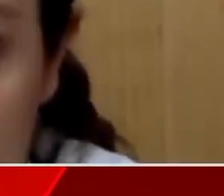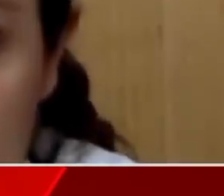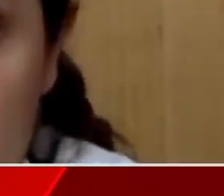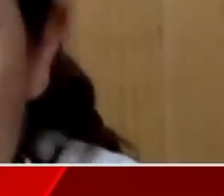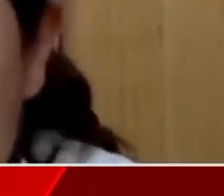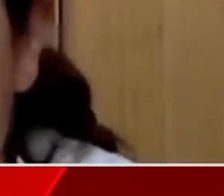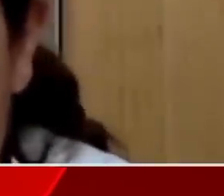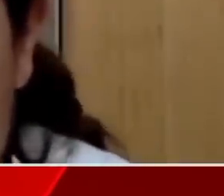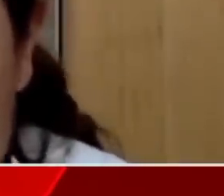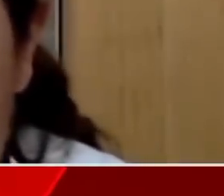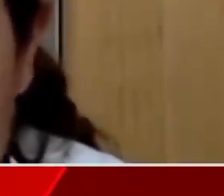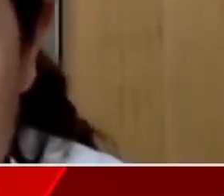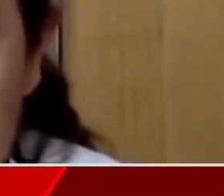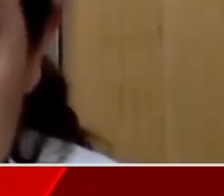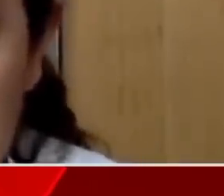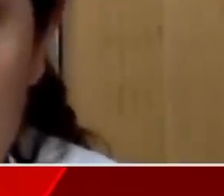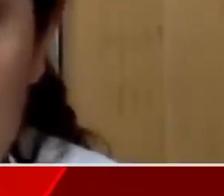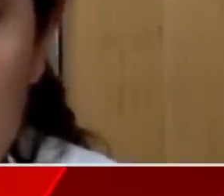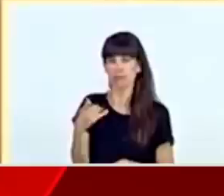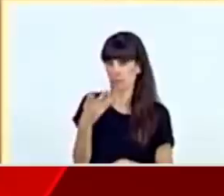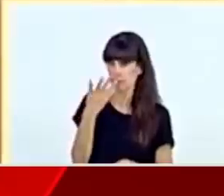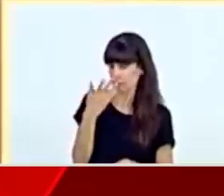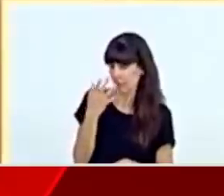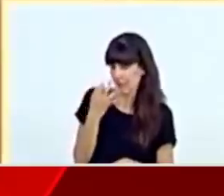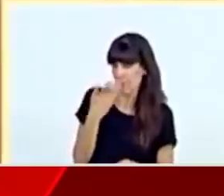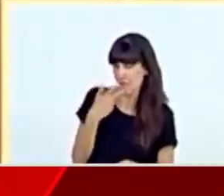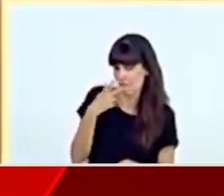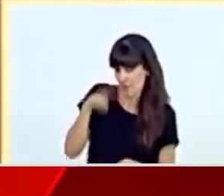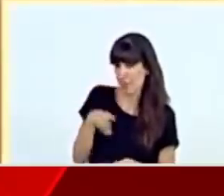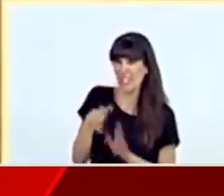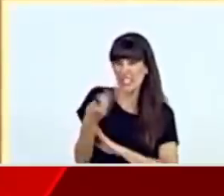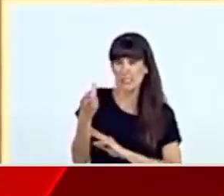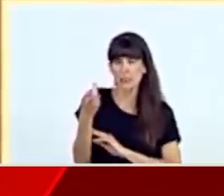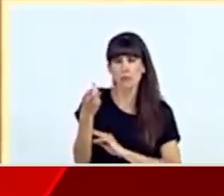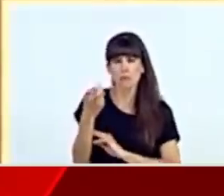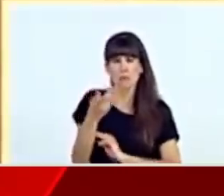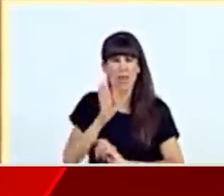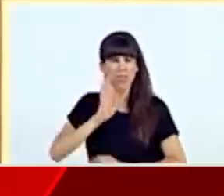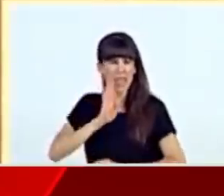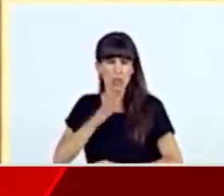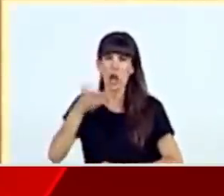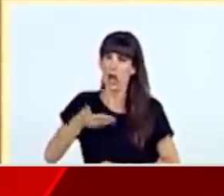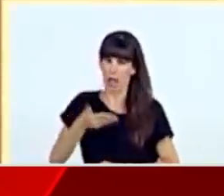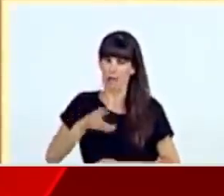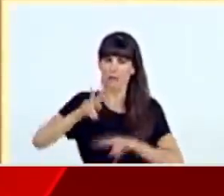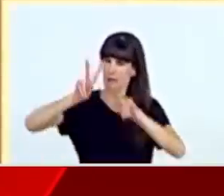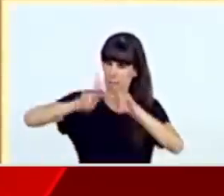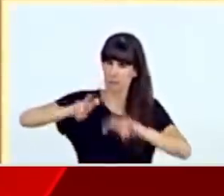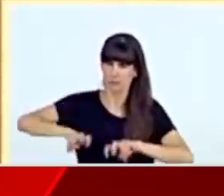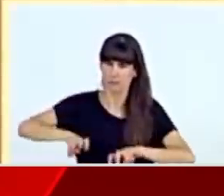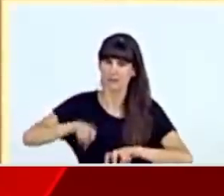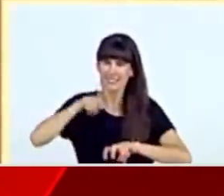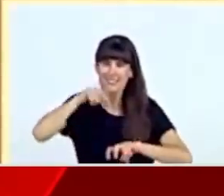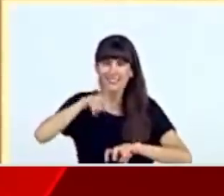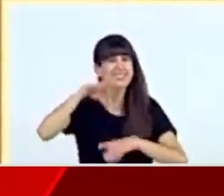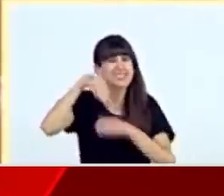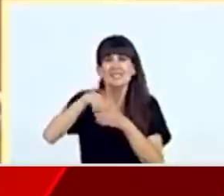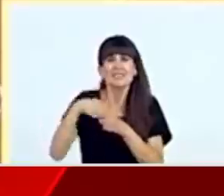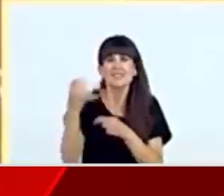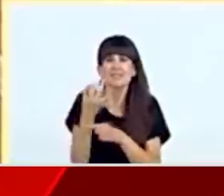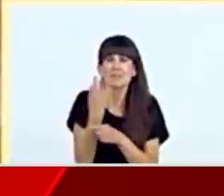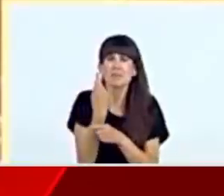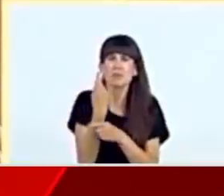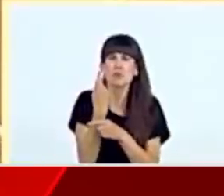atender a las familias no es cortar los casos de coronavirus nos genera una situación de control en materia educativa con respecto al cob y no no para en lo prioritario